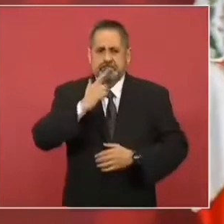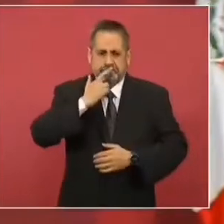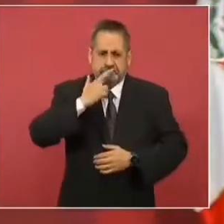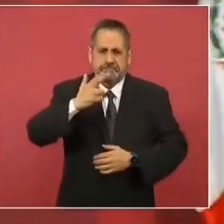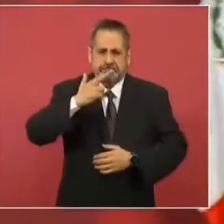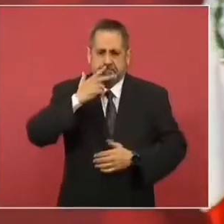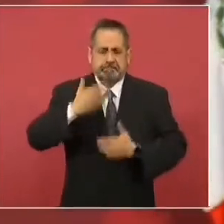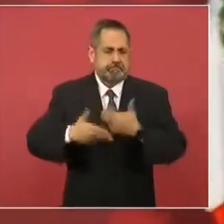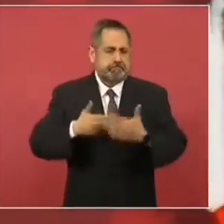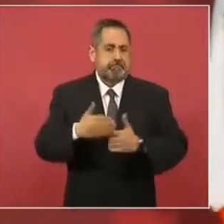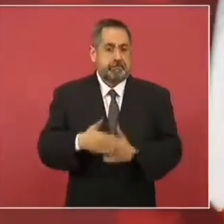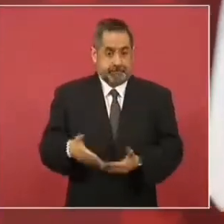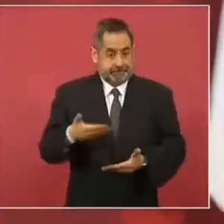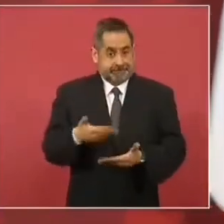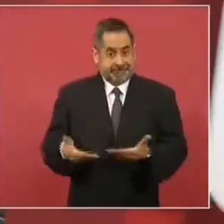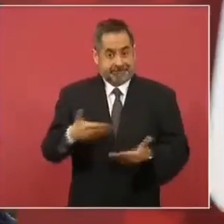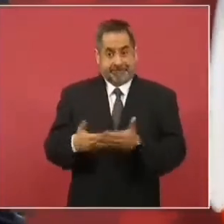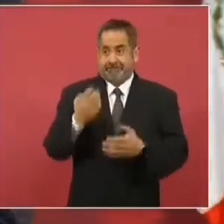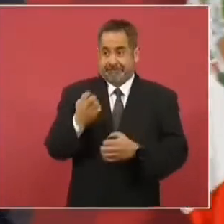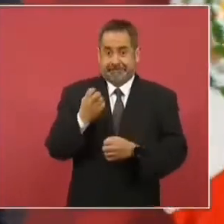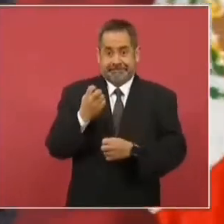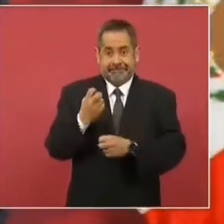y este